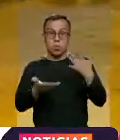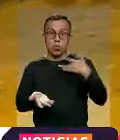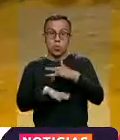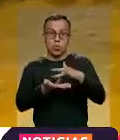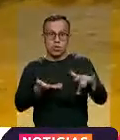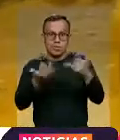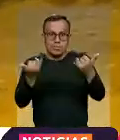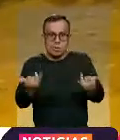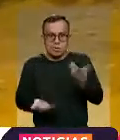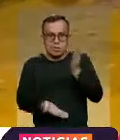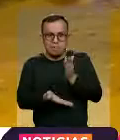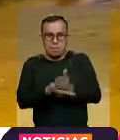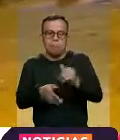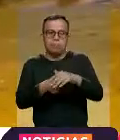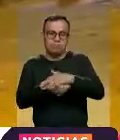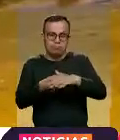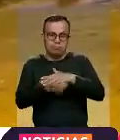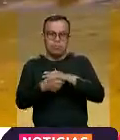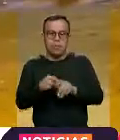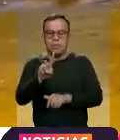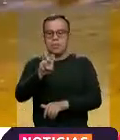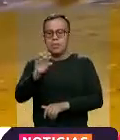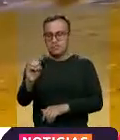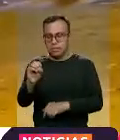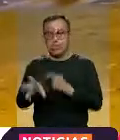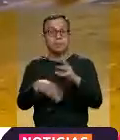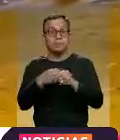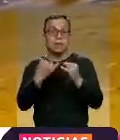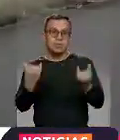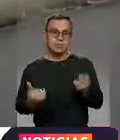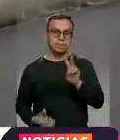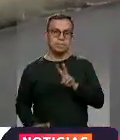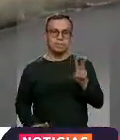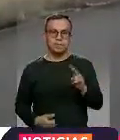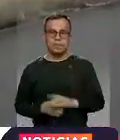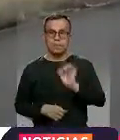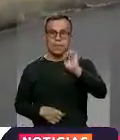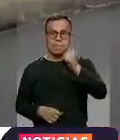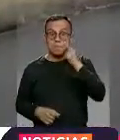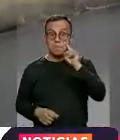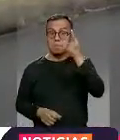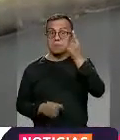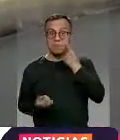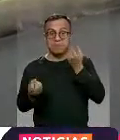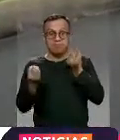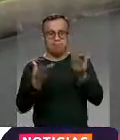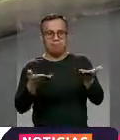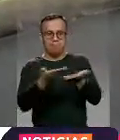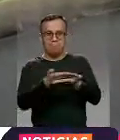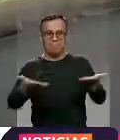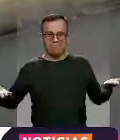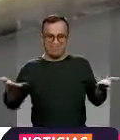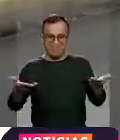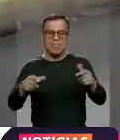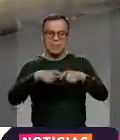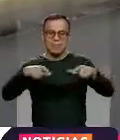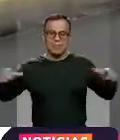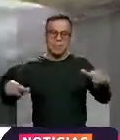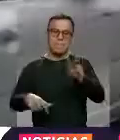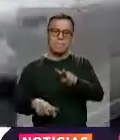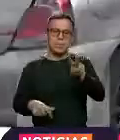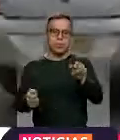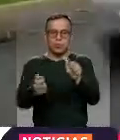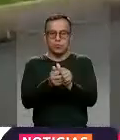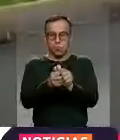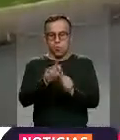Dentro de estas emergencias tenemos la 70 y en este caso pues la 22. La primera entrega de los avances de la obra fue en el tramo de la calle 22